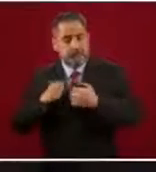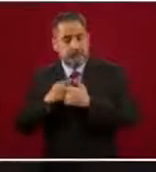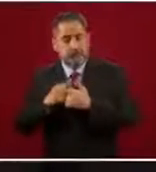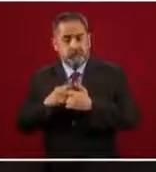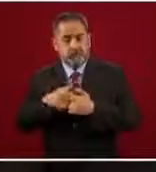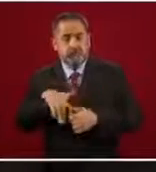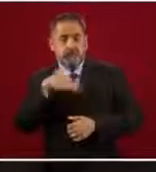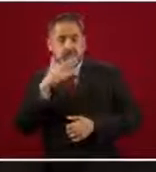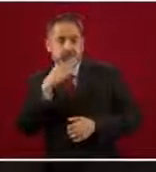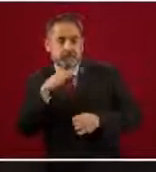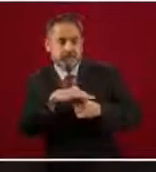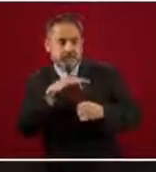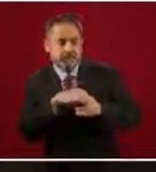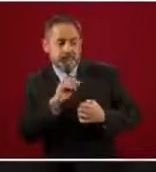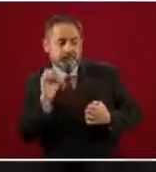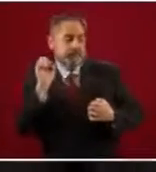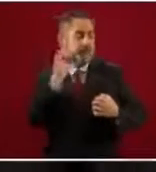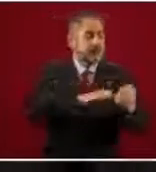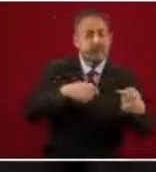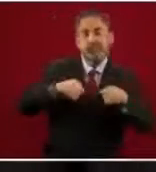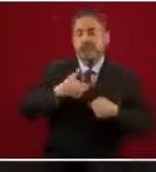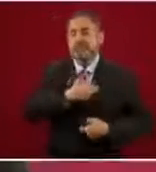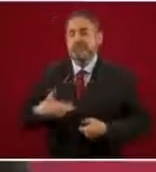por un fraude electoral.